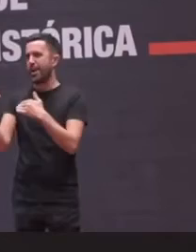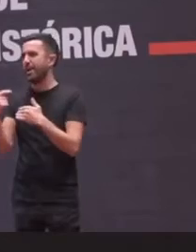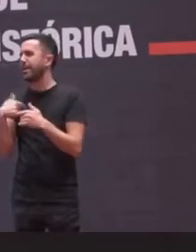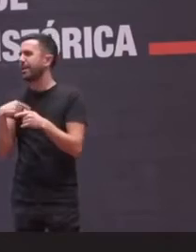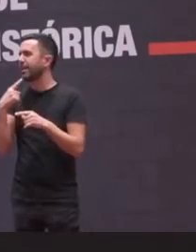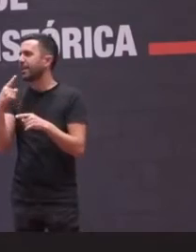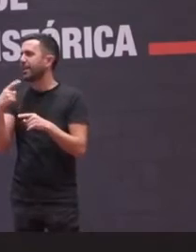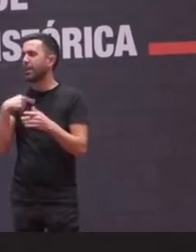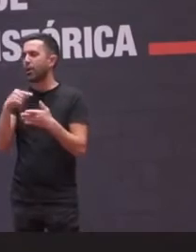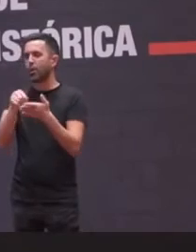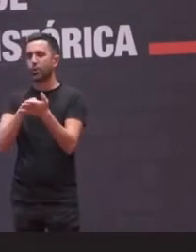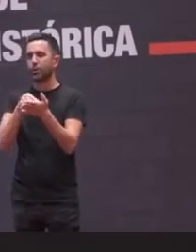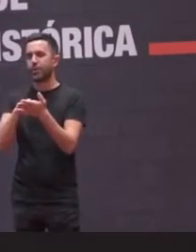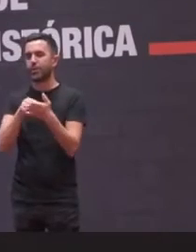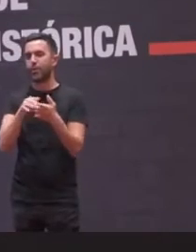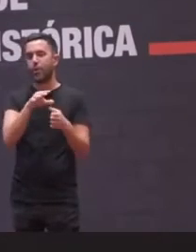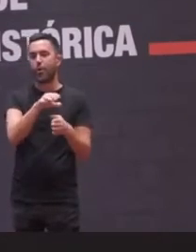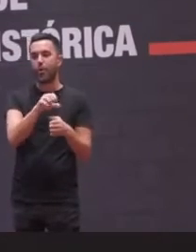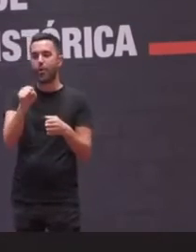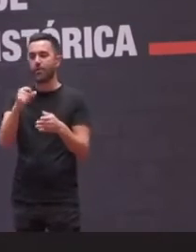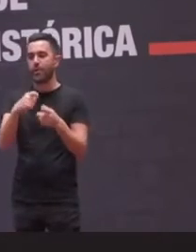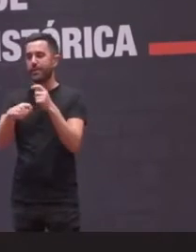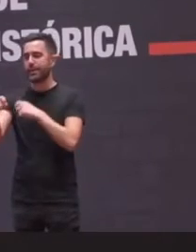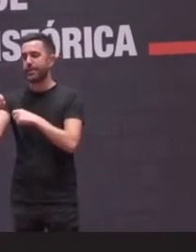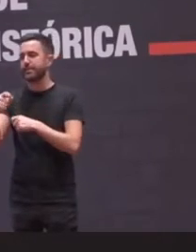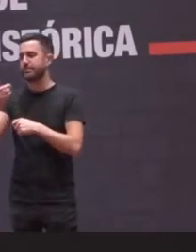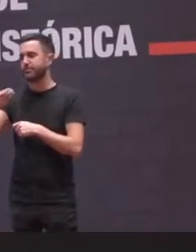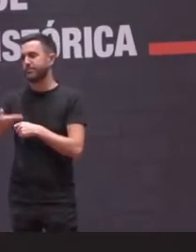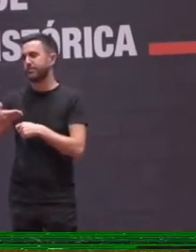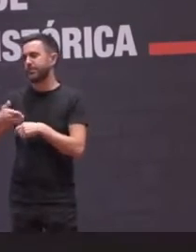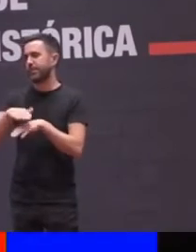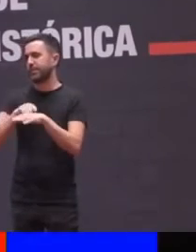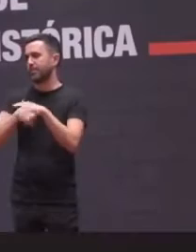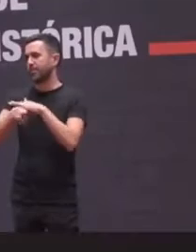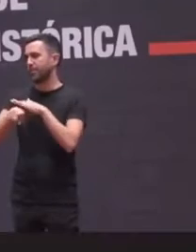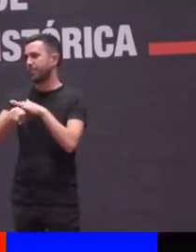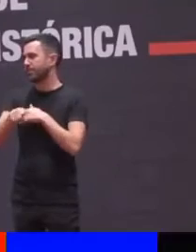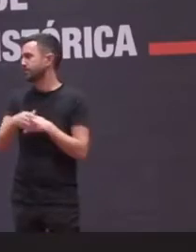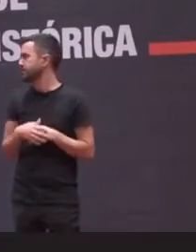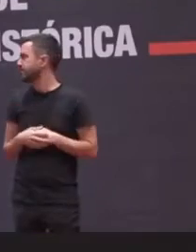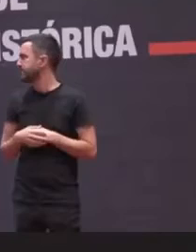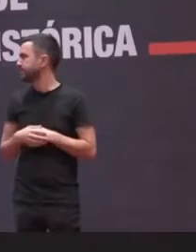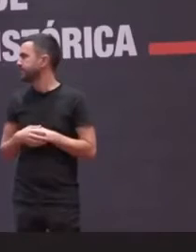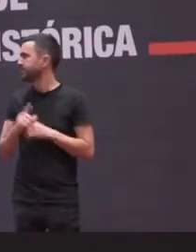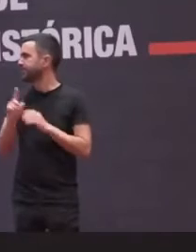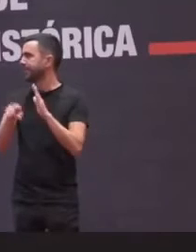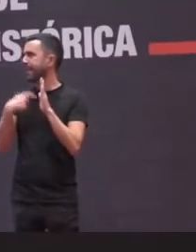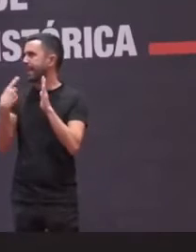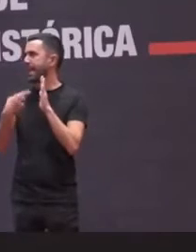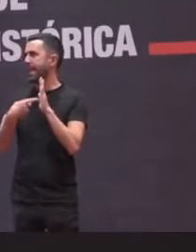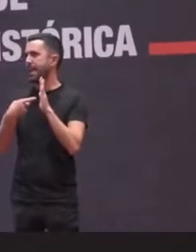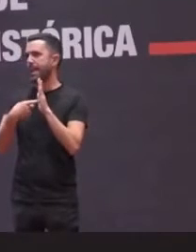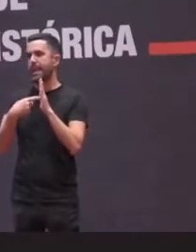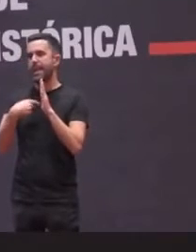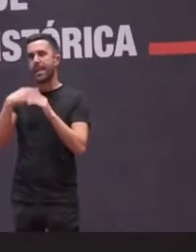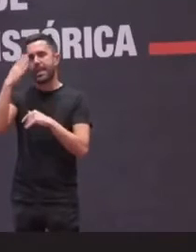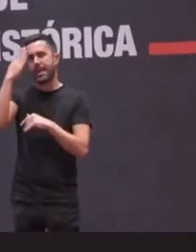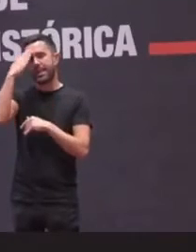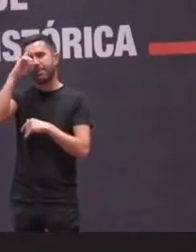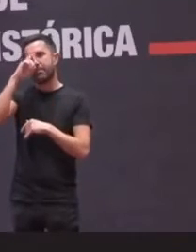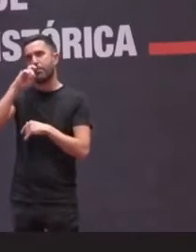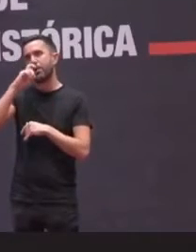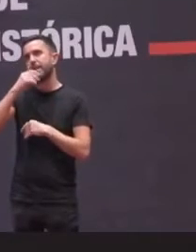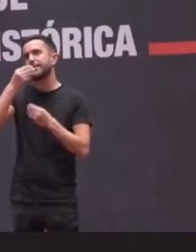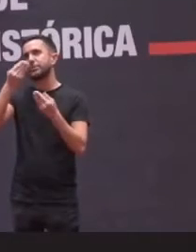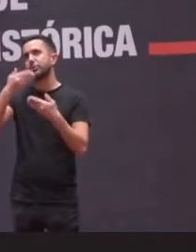contrato de compraventa foi clave, creo, para o desenvolvemento do proceso. A Lei de Memoria Histórica ten un valor, pero,